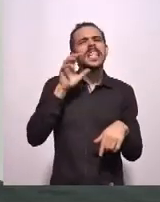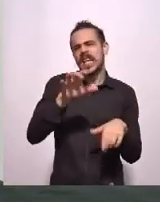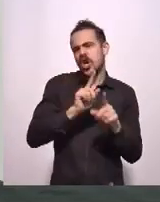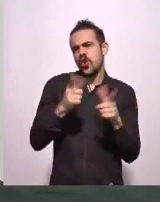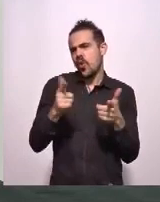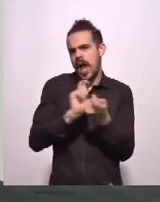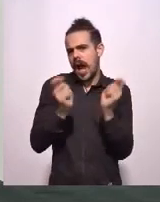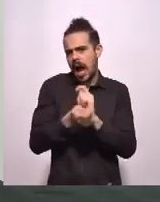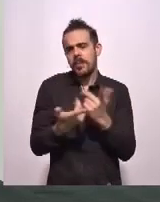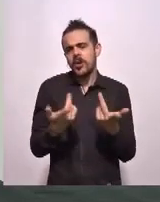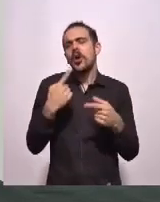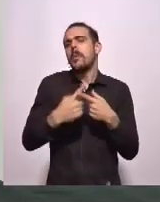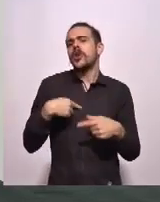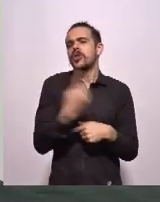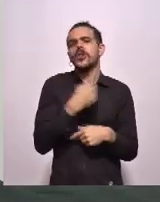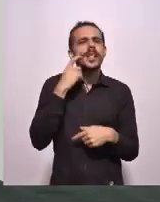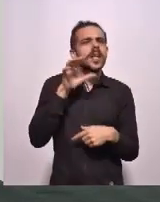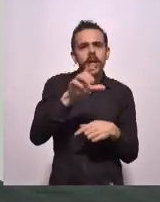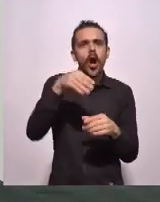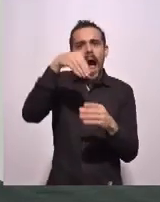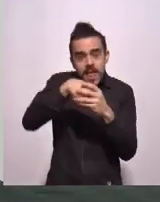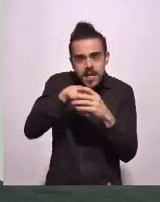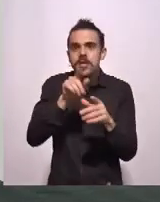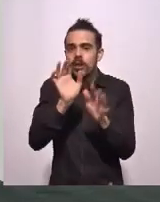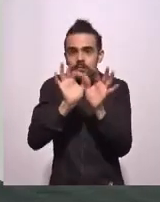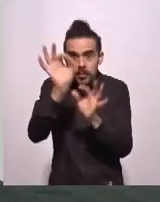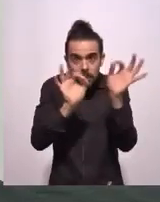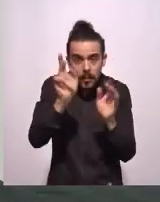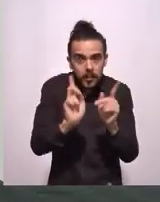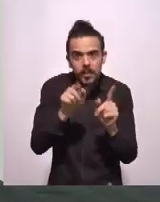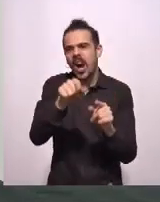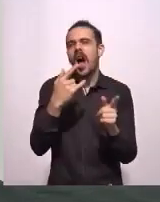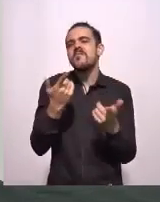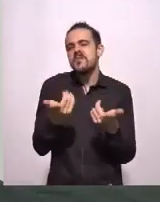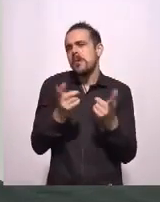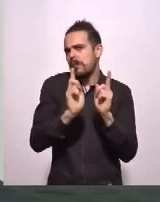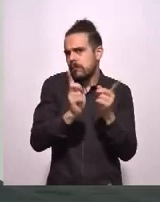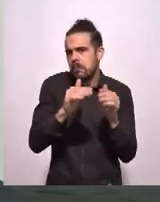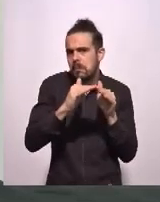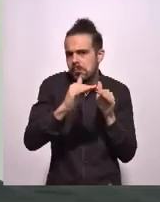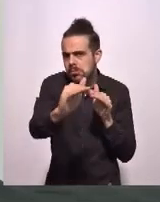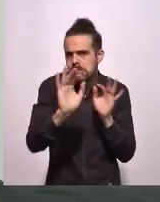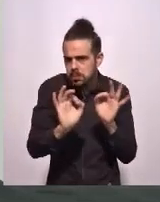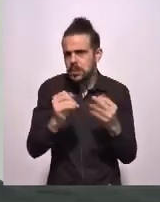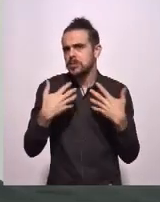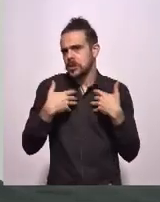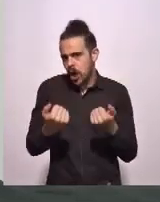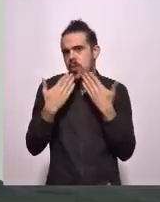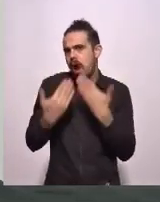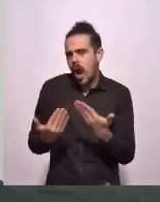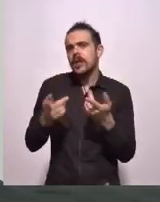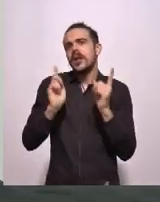está controlada en función de las políticas que se han venido realizando en materia sanitaria, como así también a partir de los